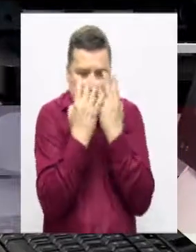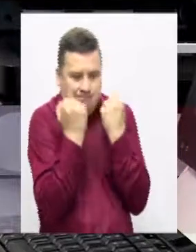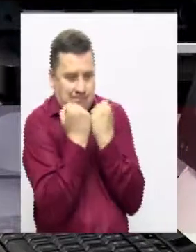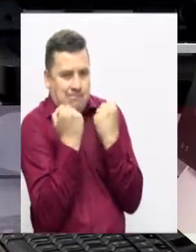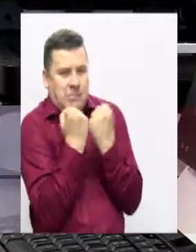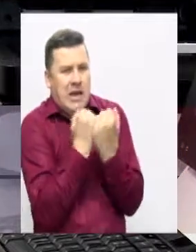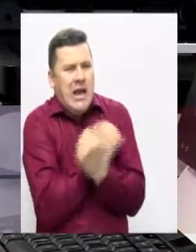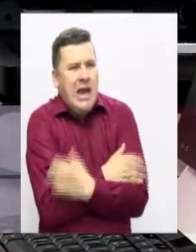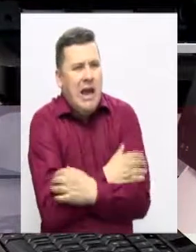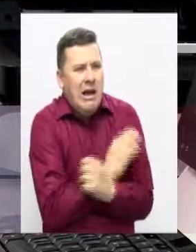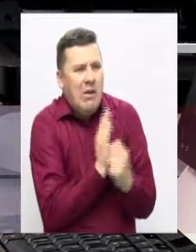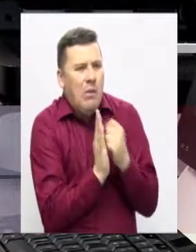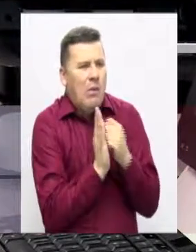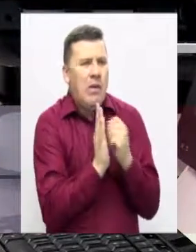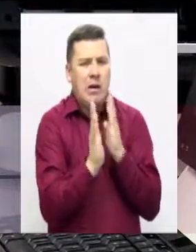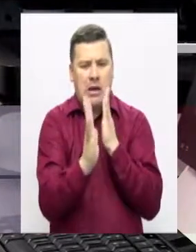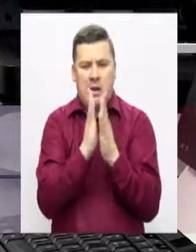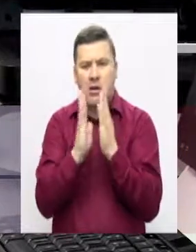dormir